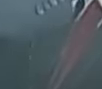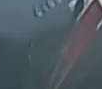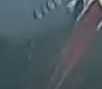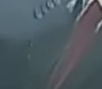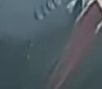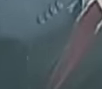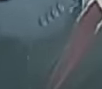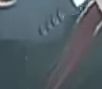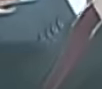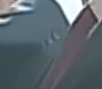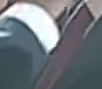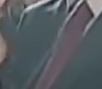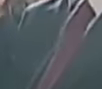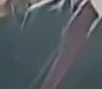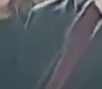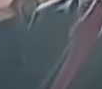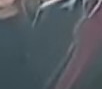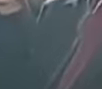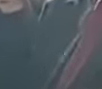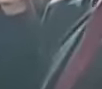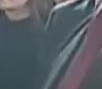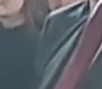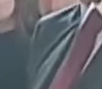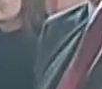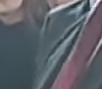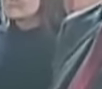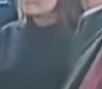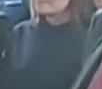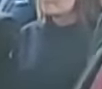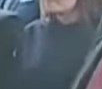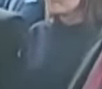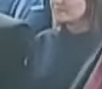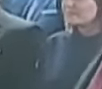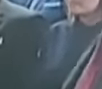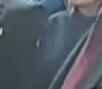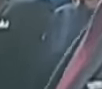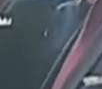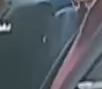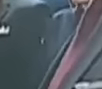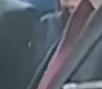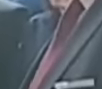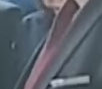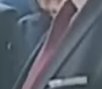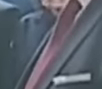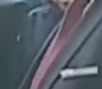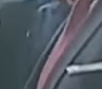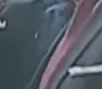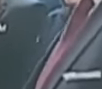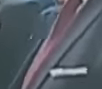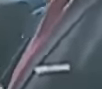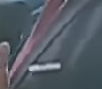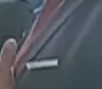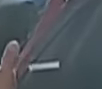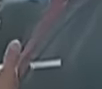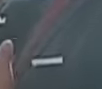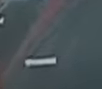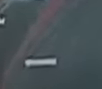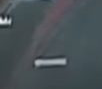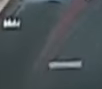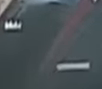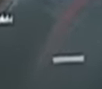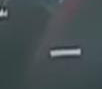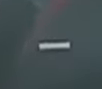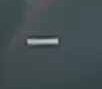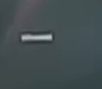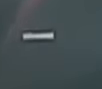que proceden a dar licencia para la exploración y explotación de petróleo, de gas y de minerales en todo el territorio y en todos los mares.